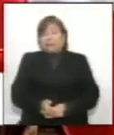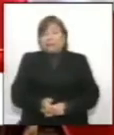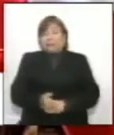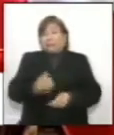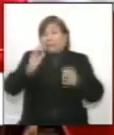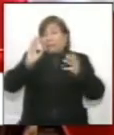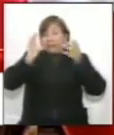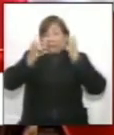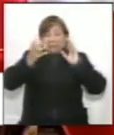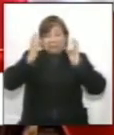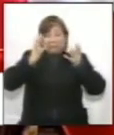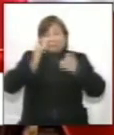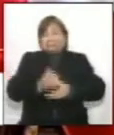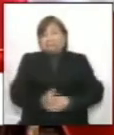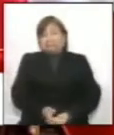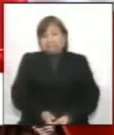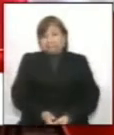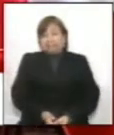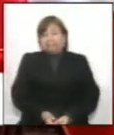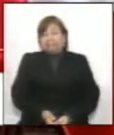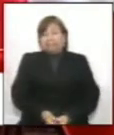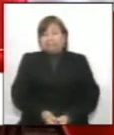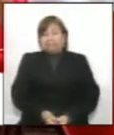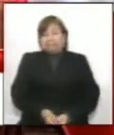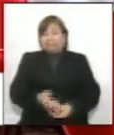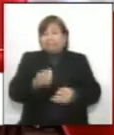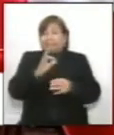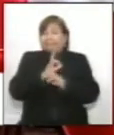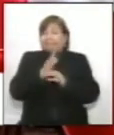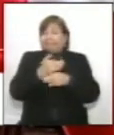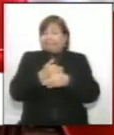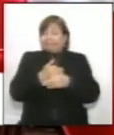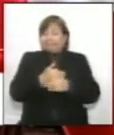a la población de poner la reforma